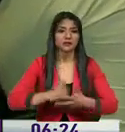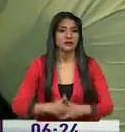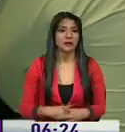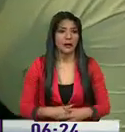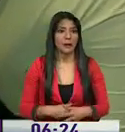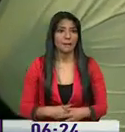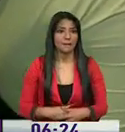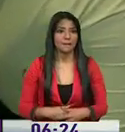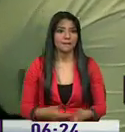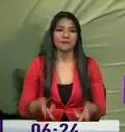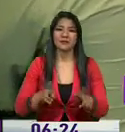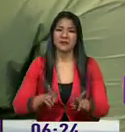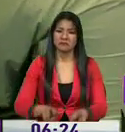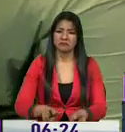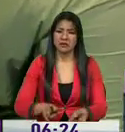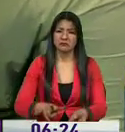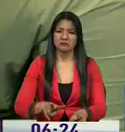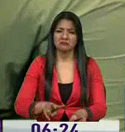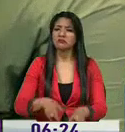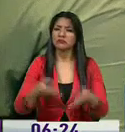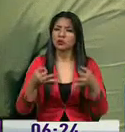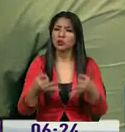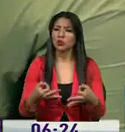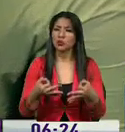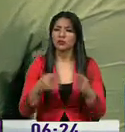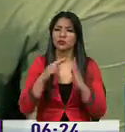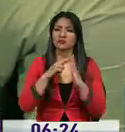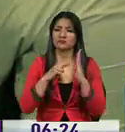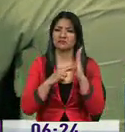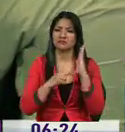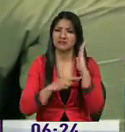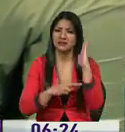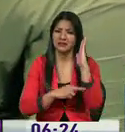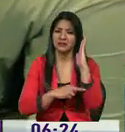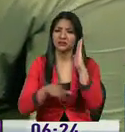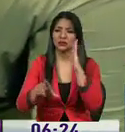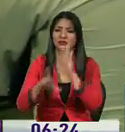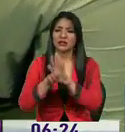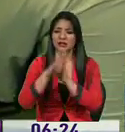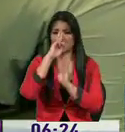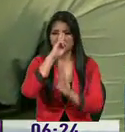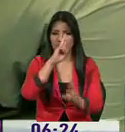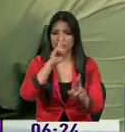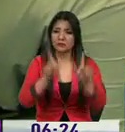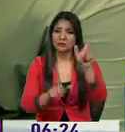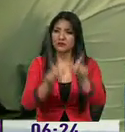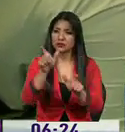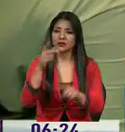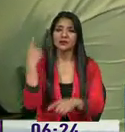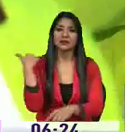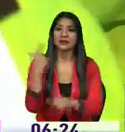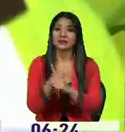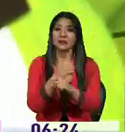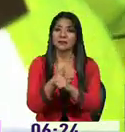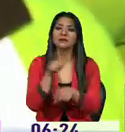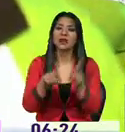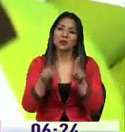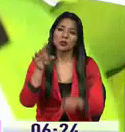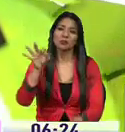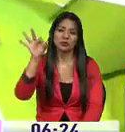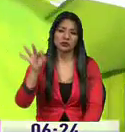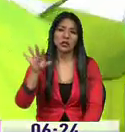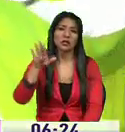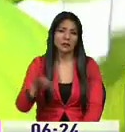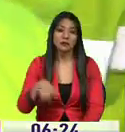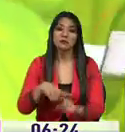Tenemos igual un pequeño porcentaje de incumplimiento en lo que respecta a la legislación correspondiente a personas con discapacidad. El